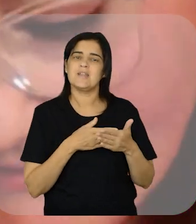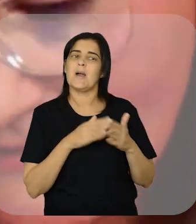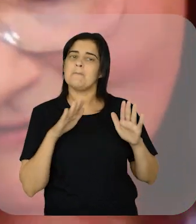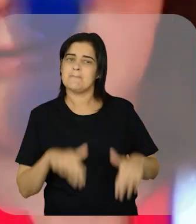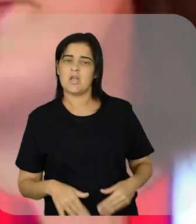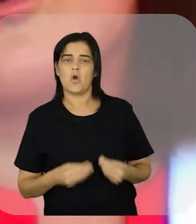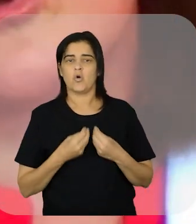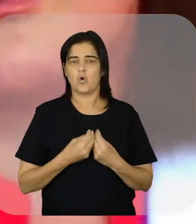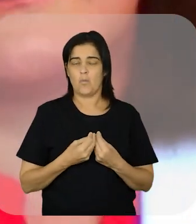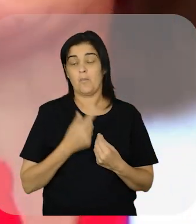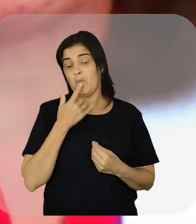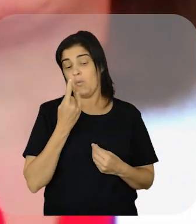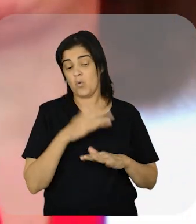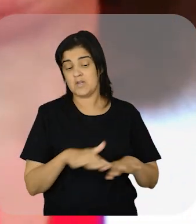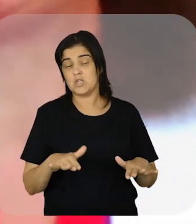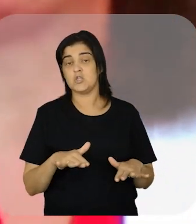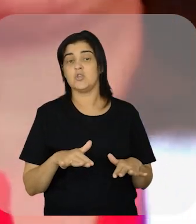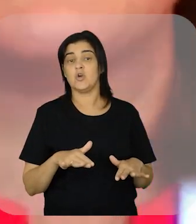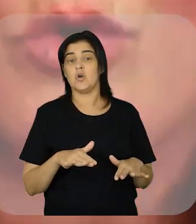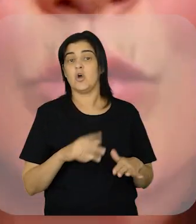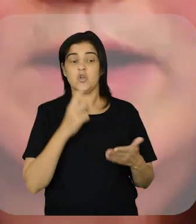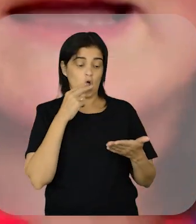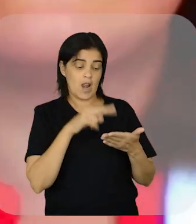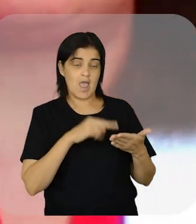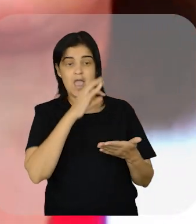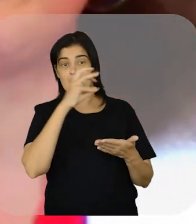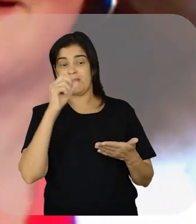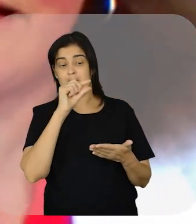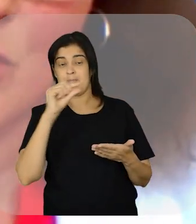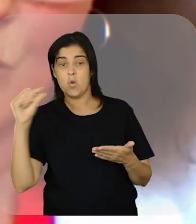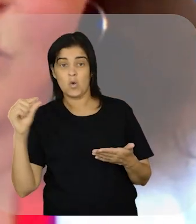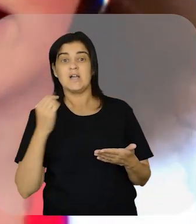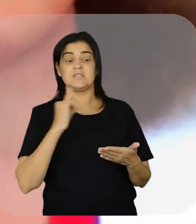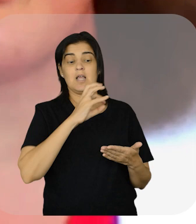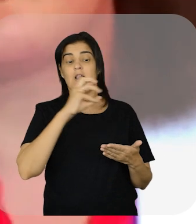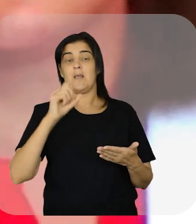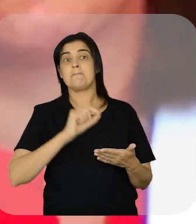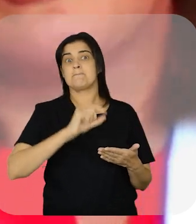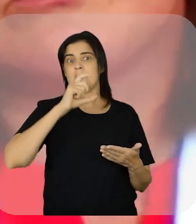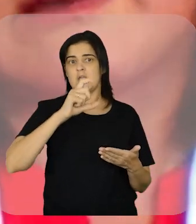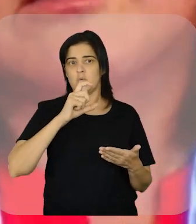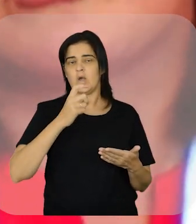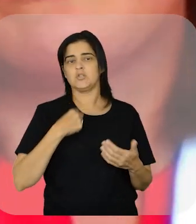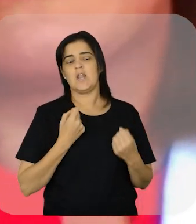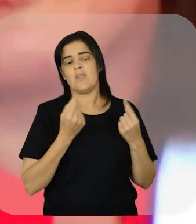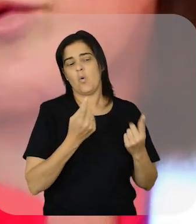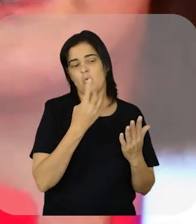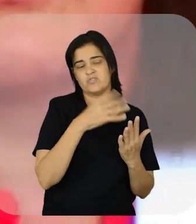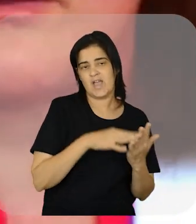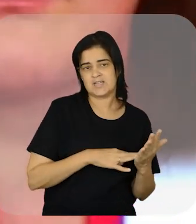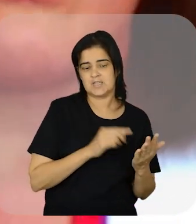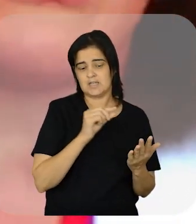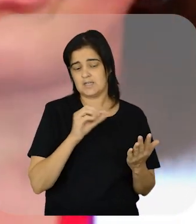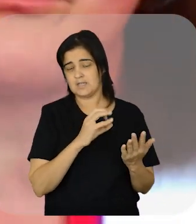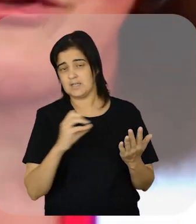ejemplo, básicamente, si un niño no lee en letra imprenta minúscula y lee solo imprenta mayúscula, bueno, si yo le doy un texto en imprenta